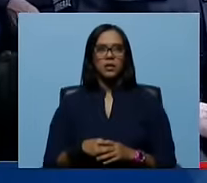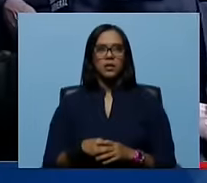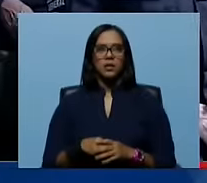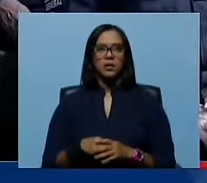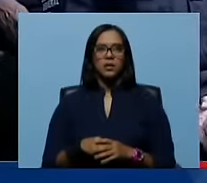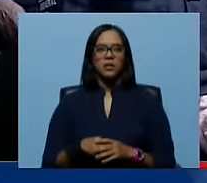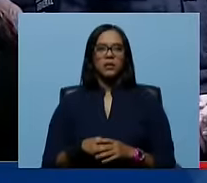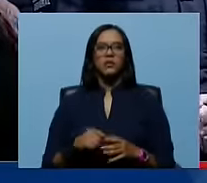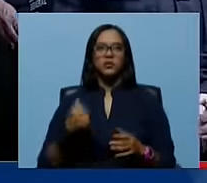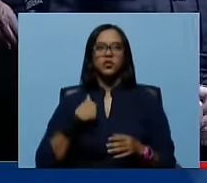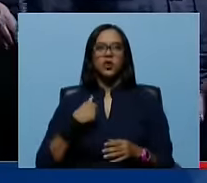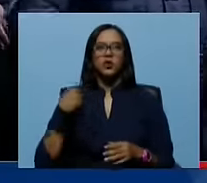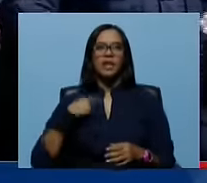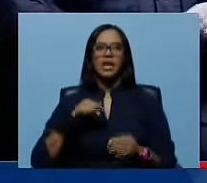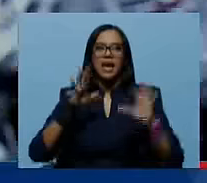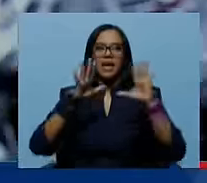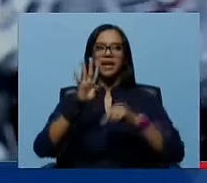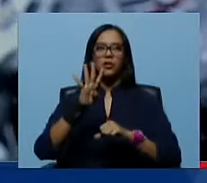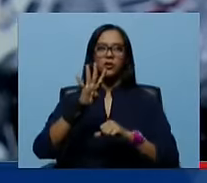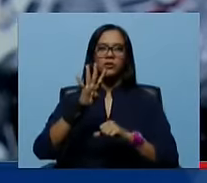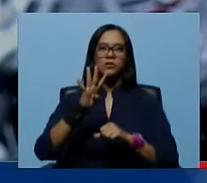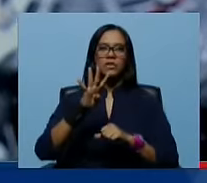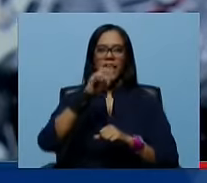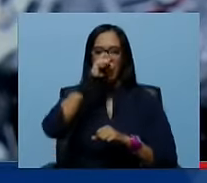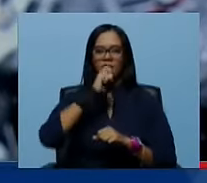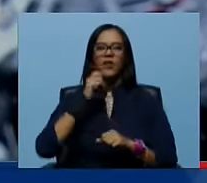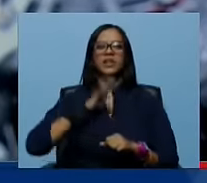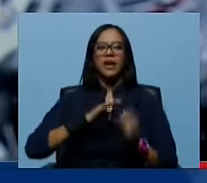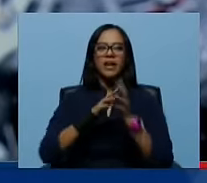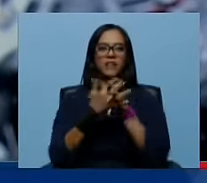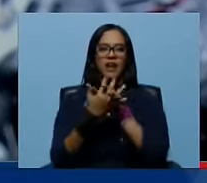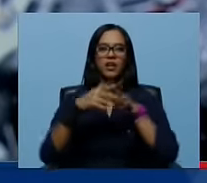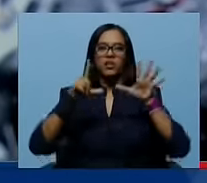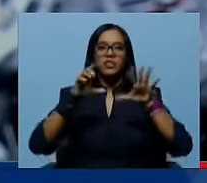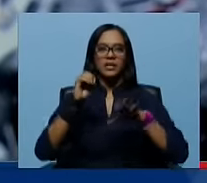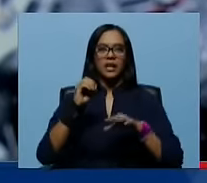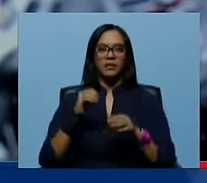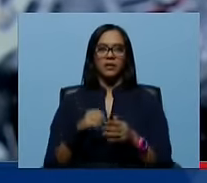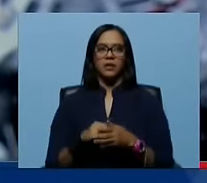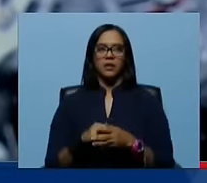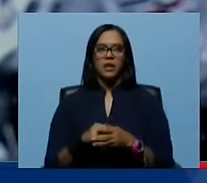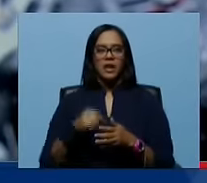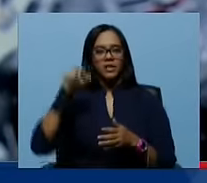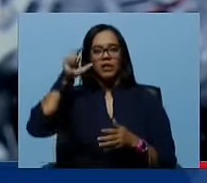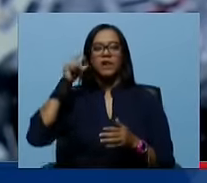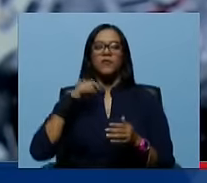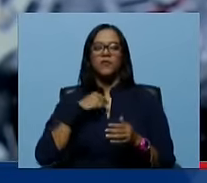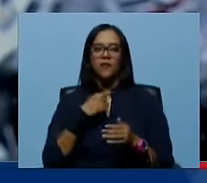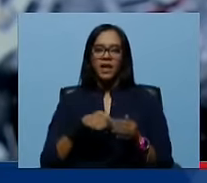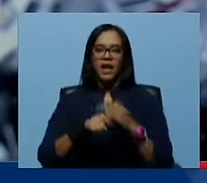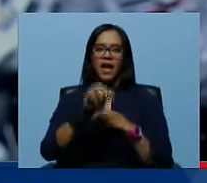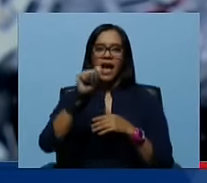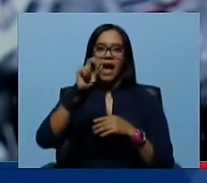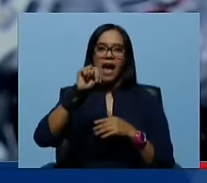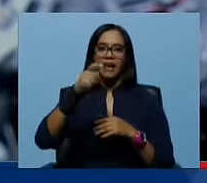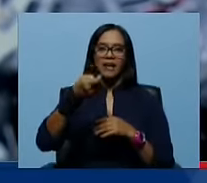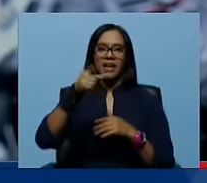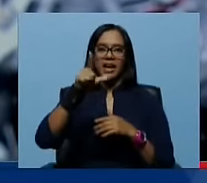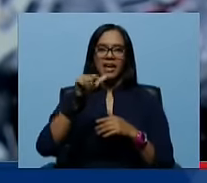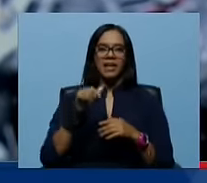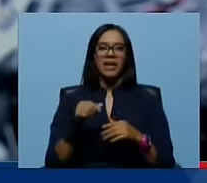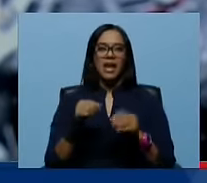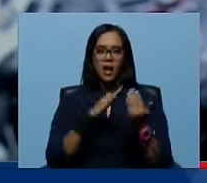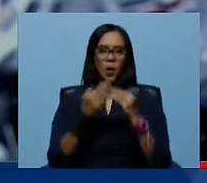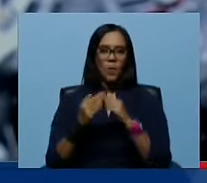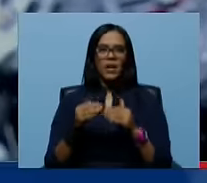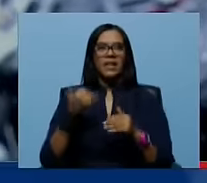Bueno, yo tenía 14 años y estaba en el barrio 70. En estos días fue Ángel Prado a la reunión de la comuna y había una foto mía ahí